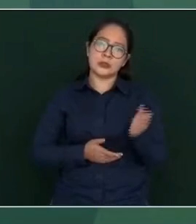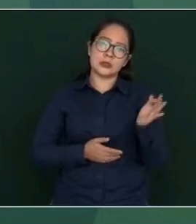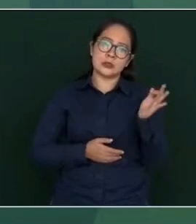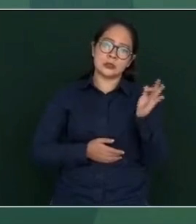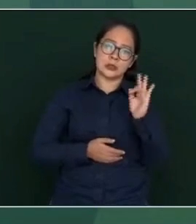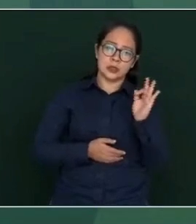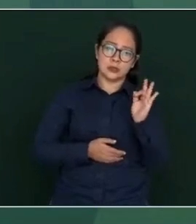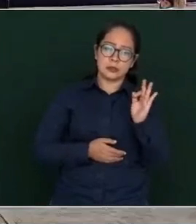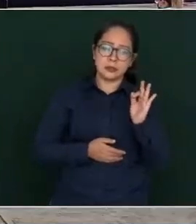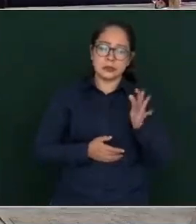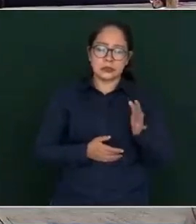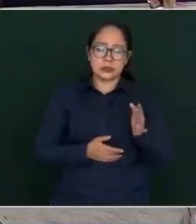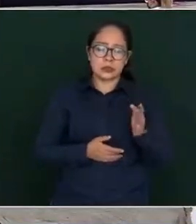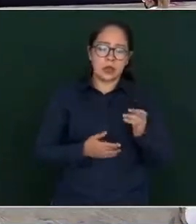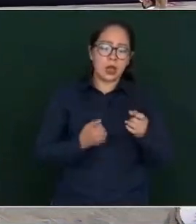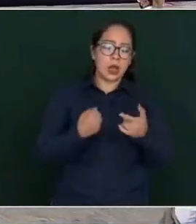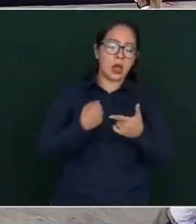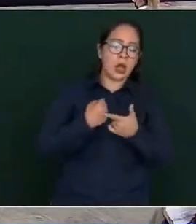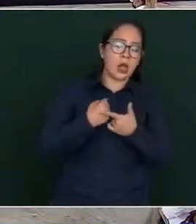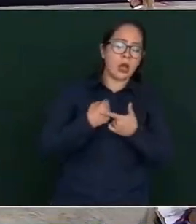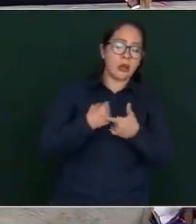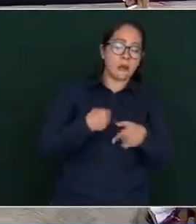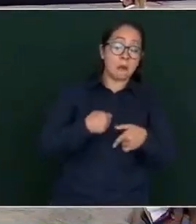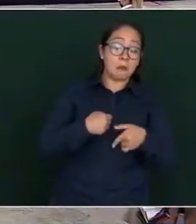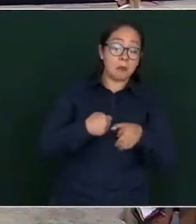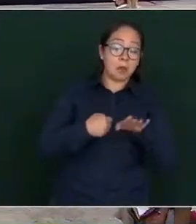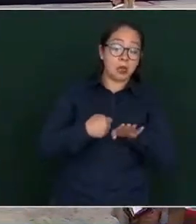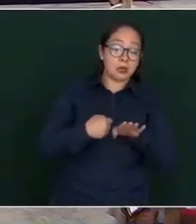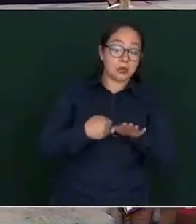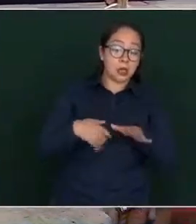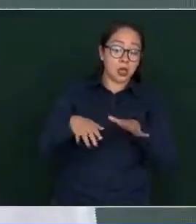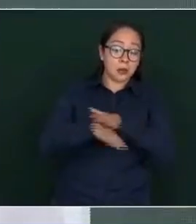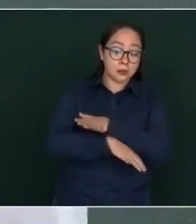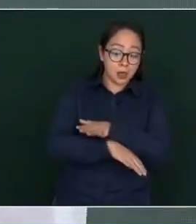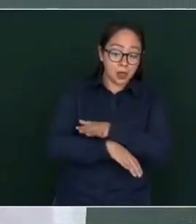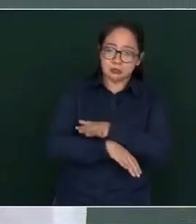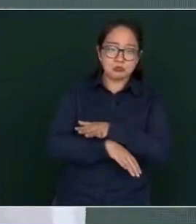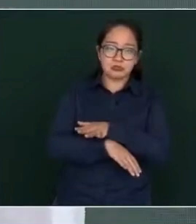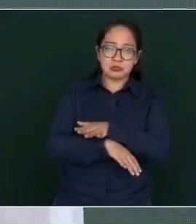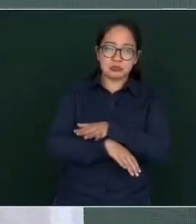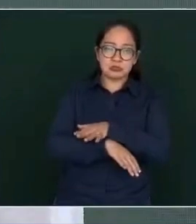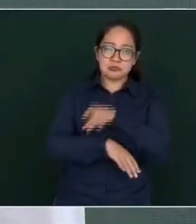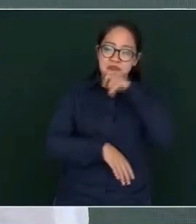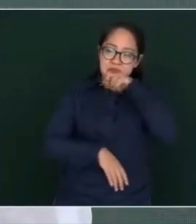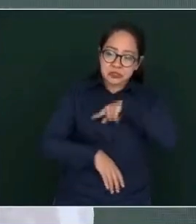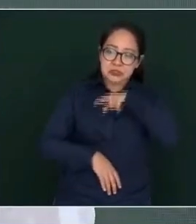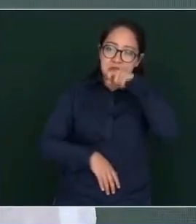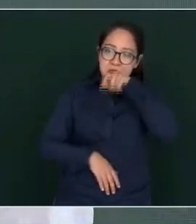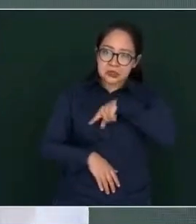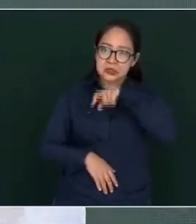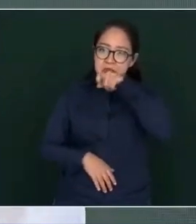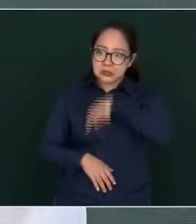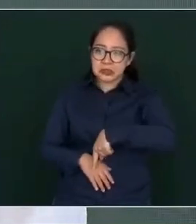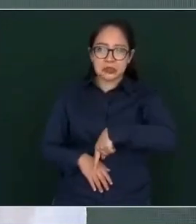cambian en apariencia para seguir igual. No,